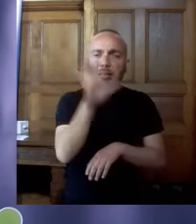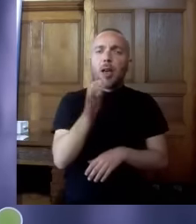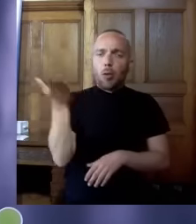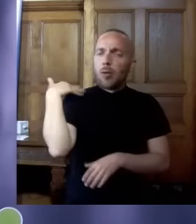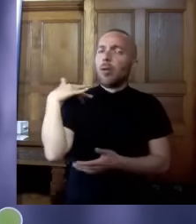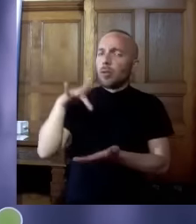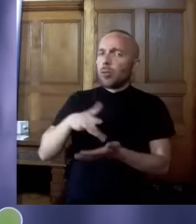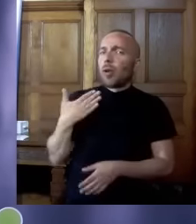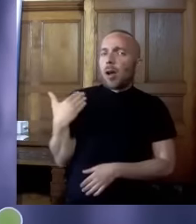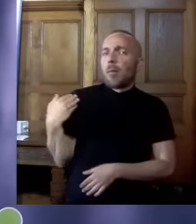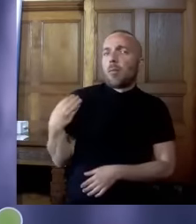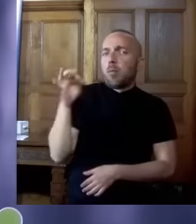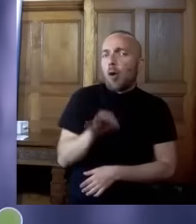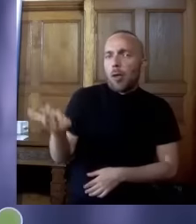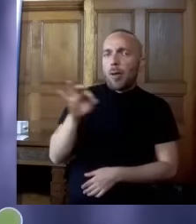podemos